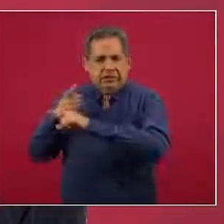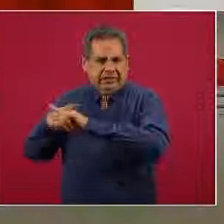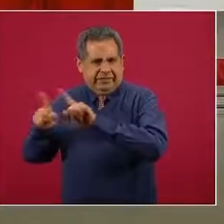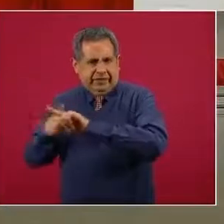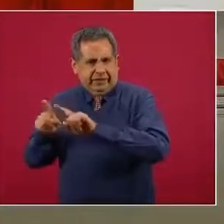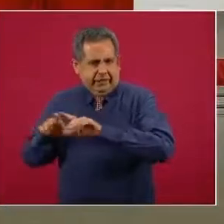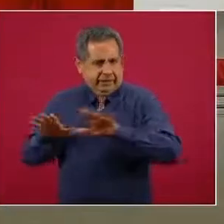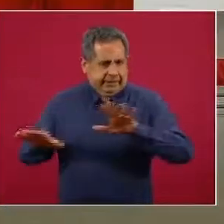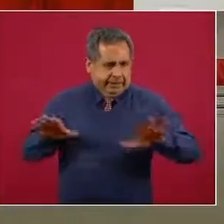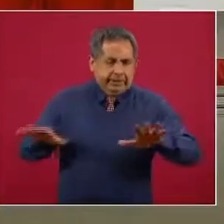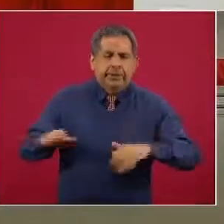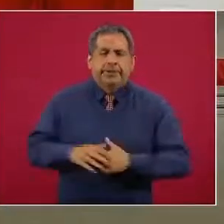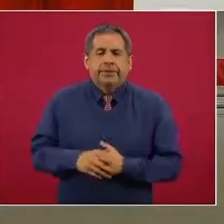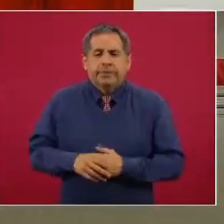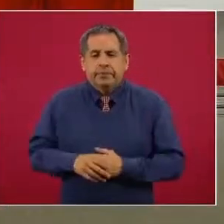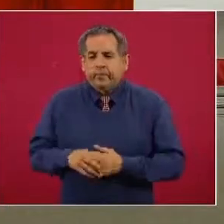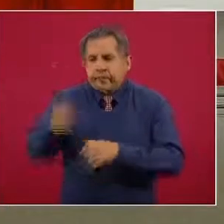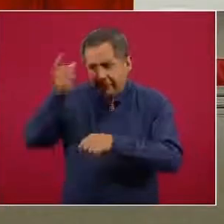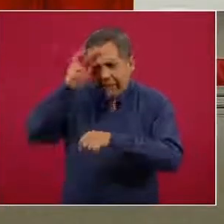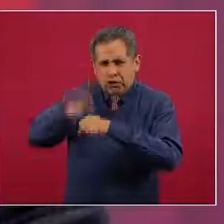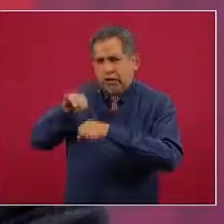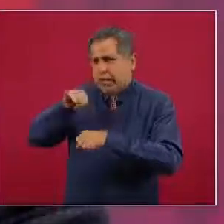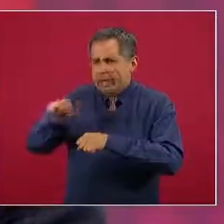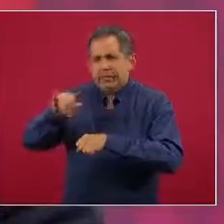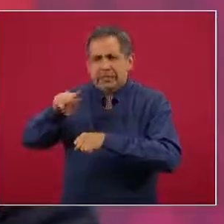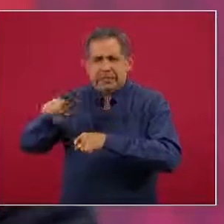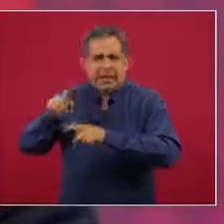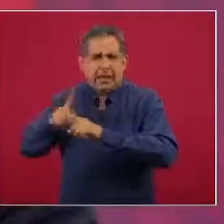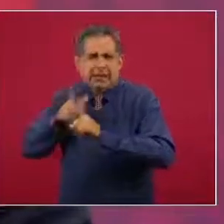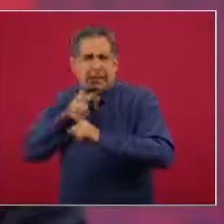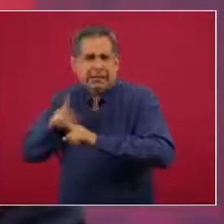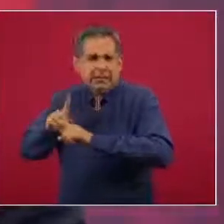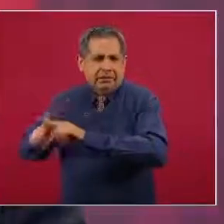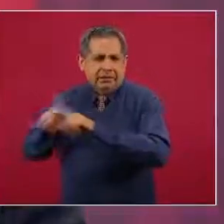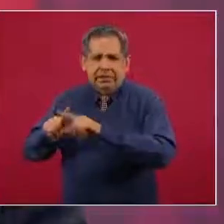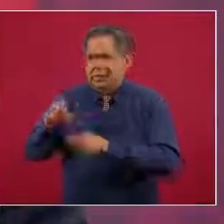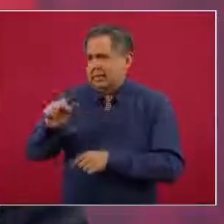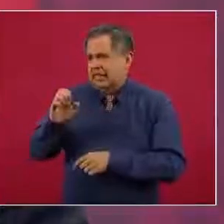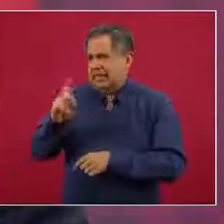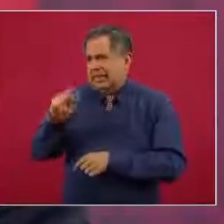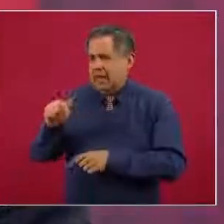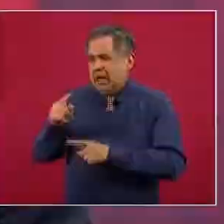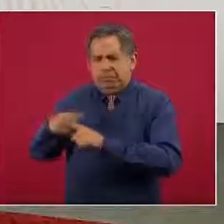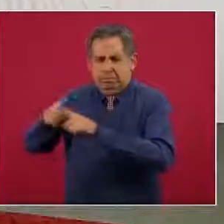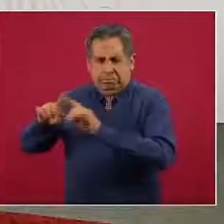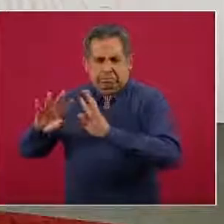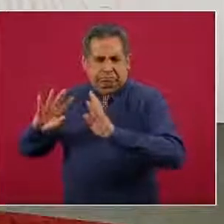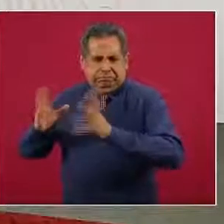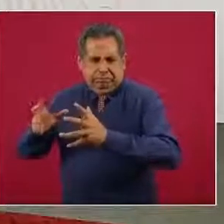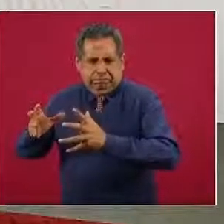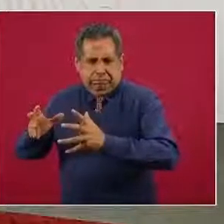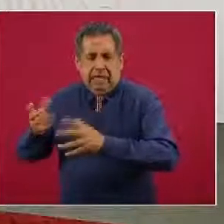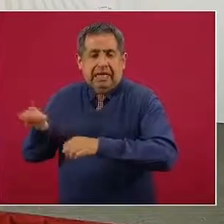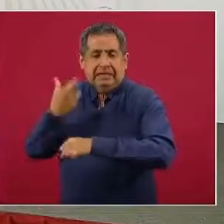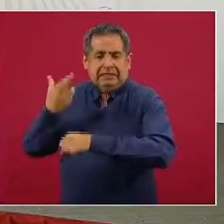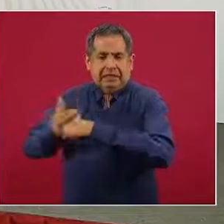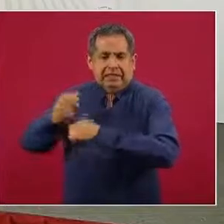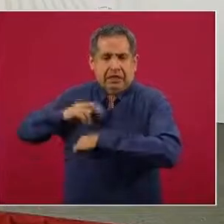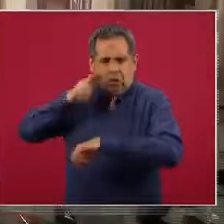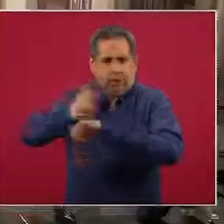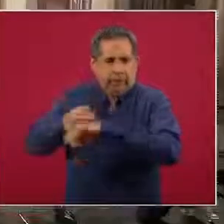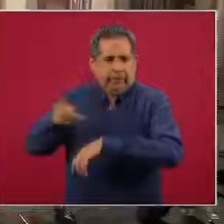secretarios estatales de salud, los directores del IMSS, del ISSSTE, de Pemex, de Sedena, de Semar, etcétera, y el secretario de salud que lo